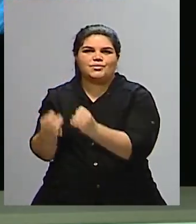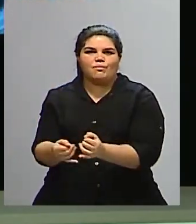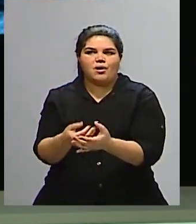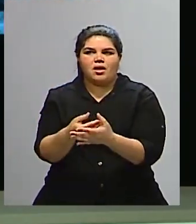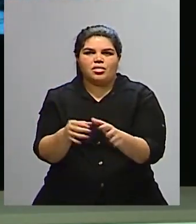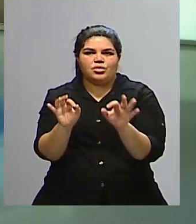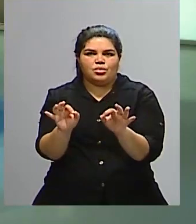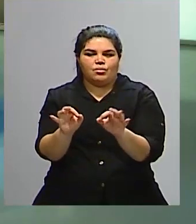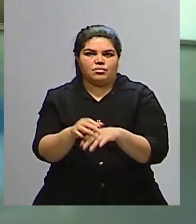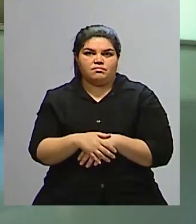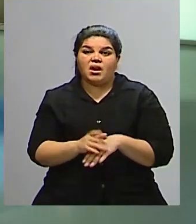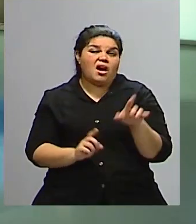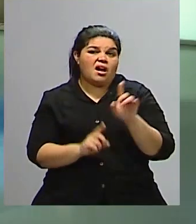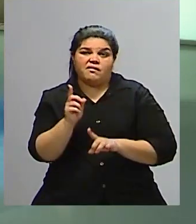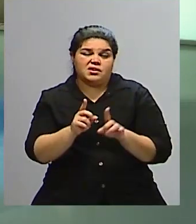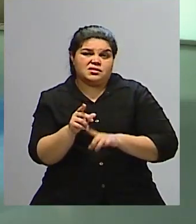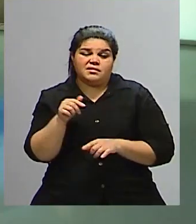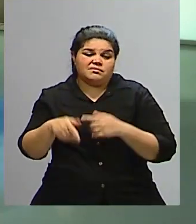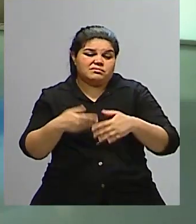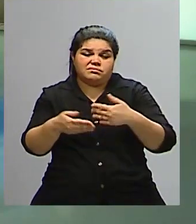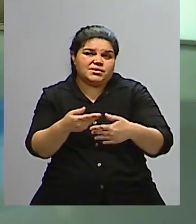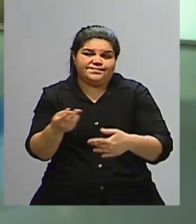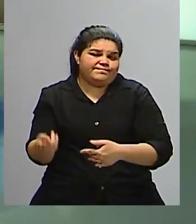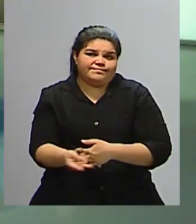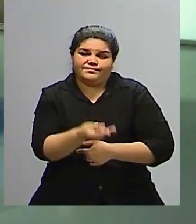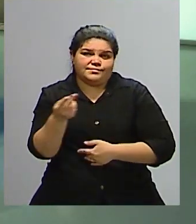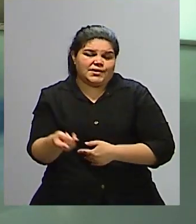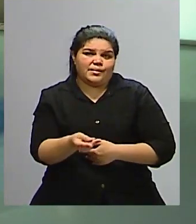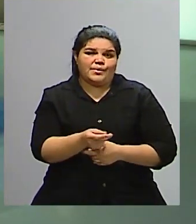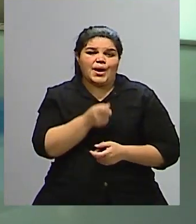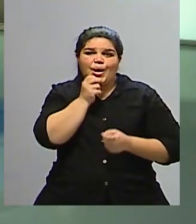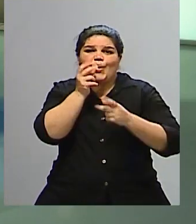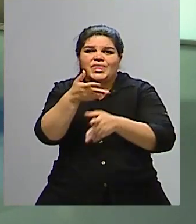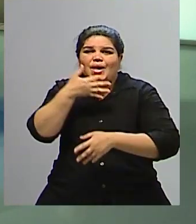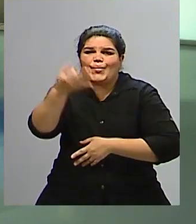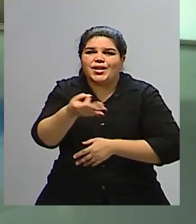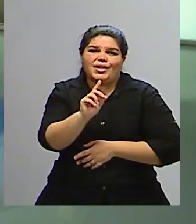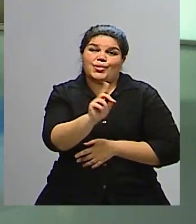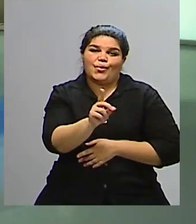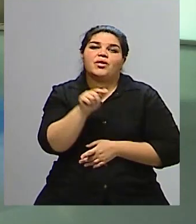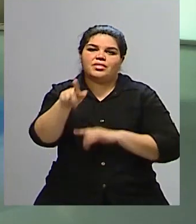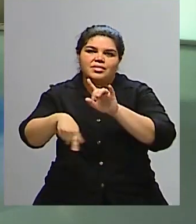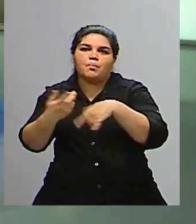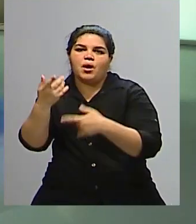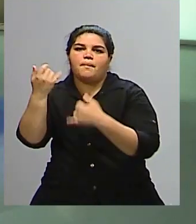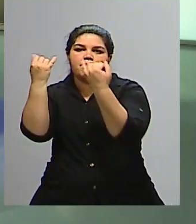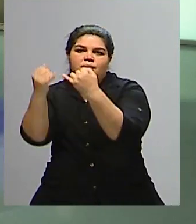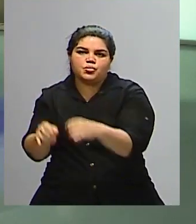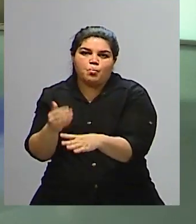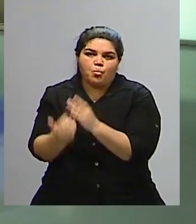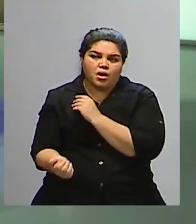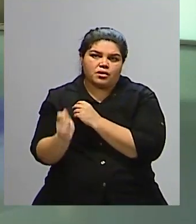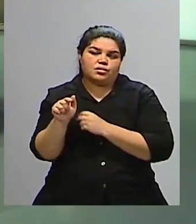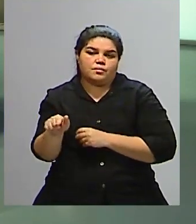veces no conviene. Bueno, tendremos que empezar a hacer ese ejercicio, ¿no? De ser sinceros, sobre todo para que no pasar lo que también hoy